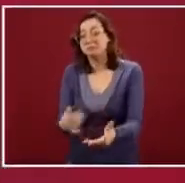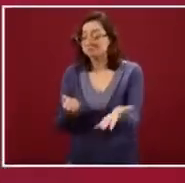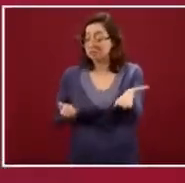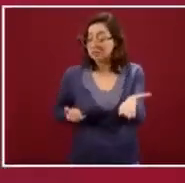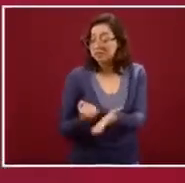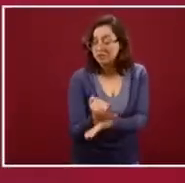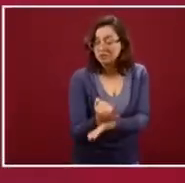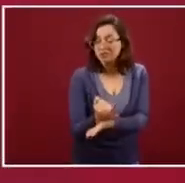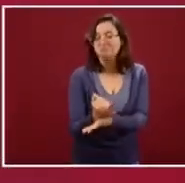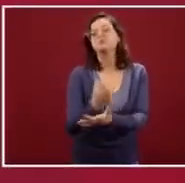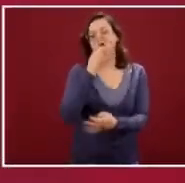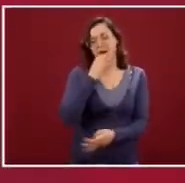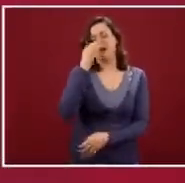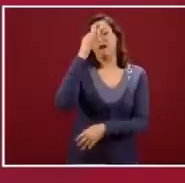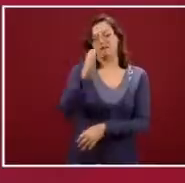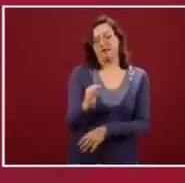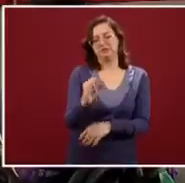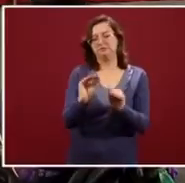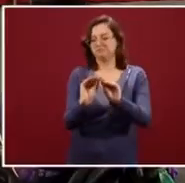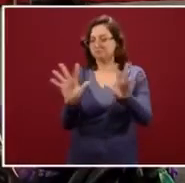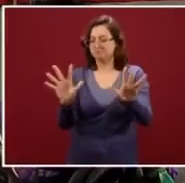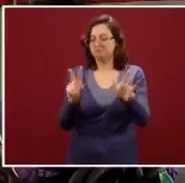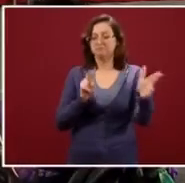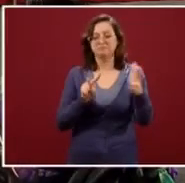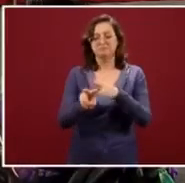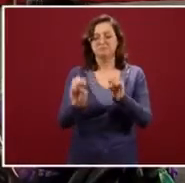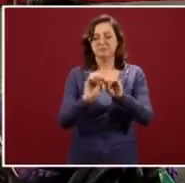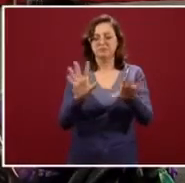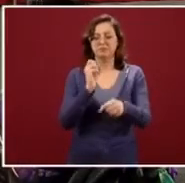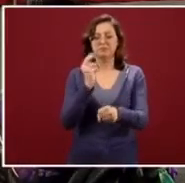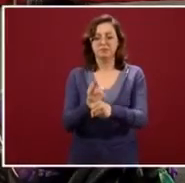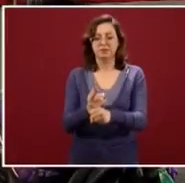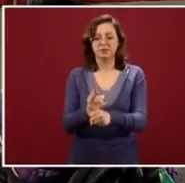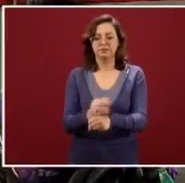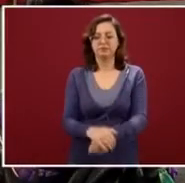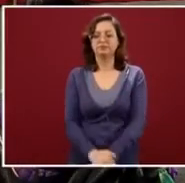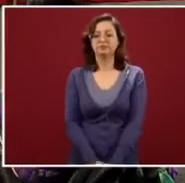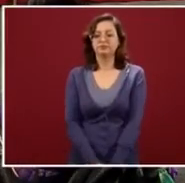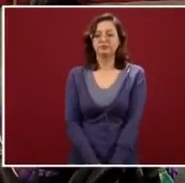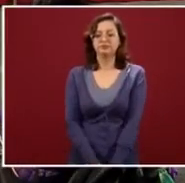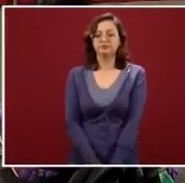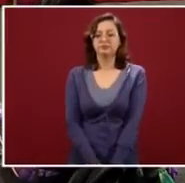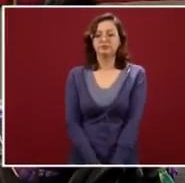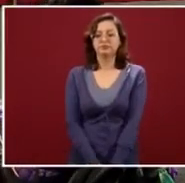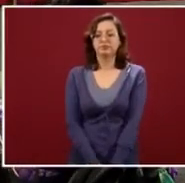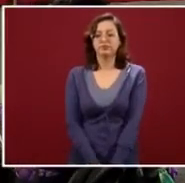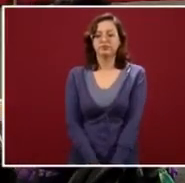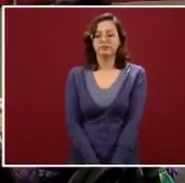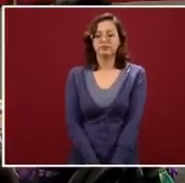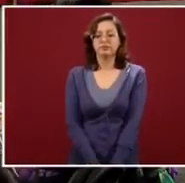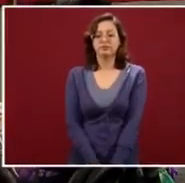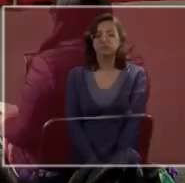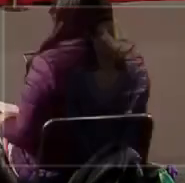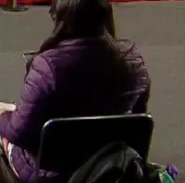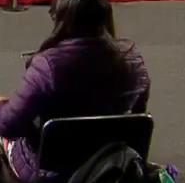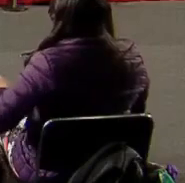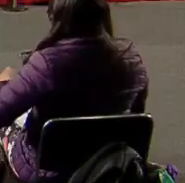comunicaremos con oportunidad y absoluta transparencia. Gracias. Nos vemos mañana. Buenas noches.